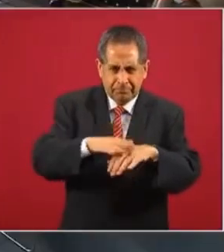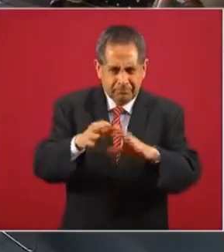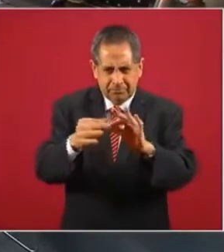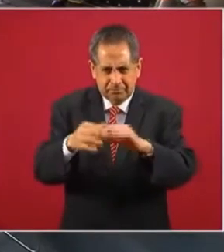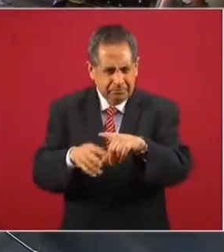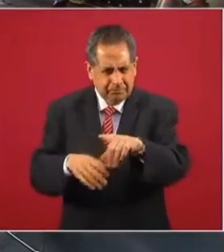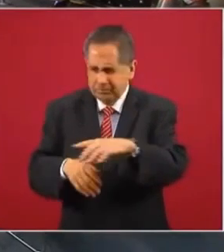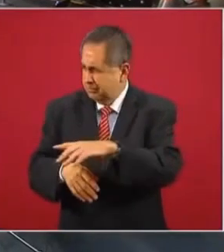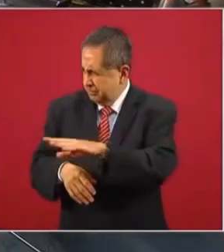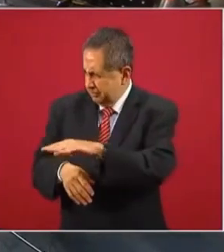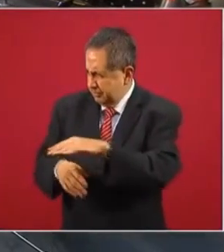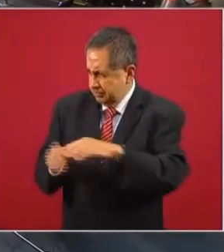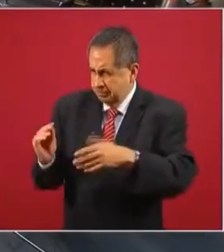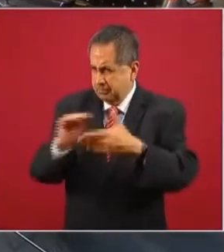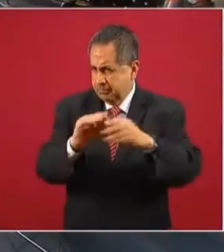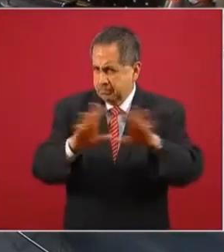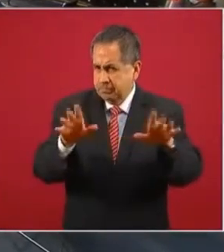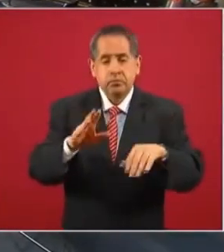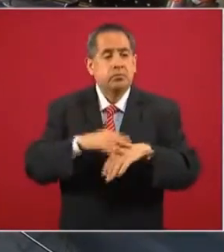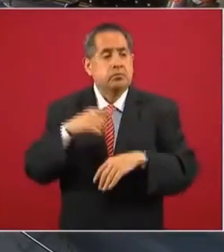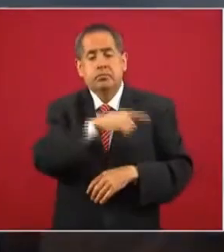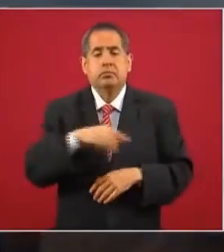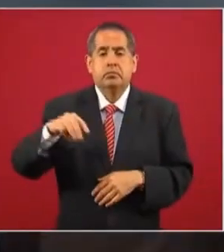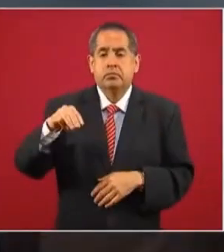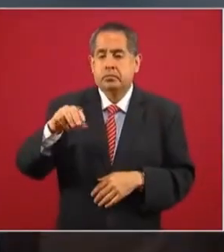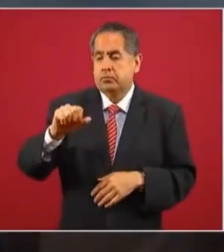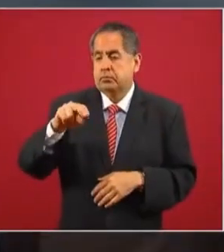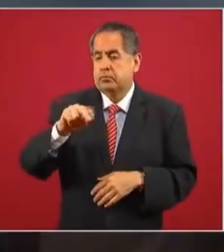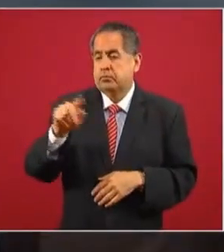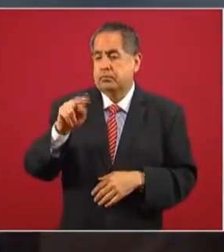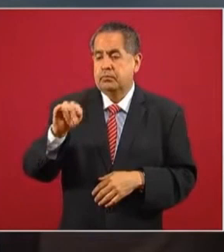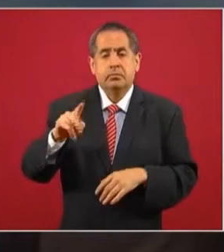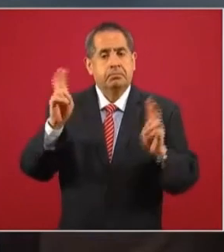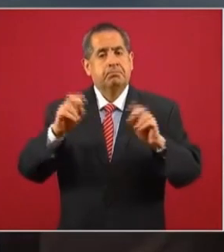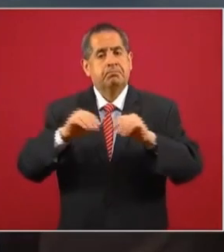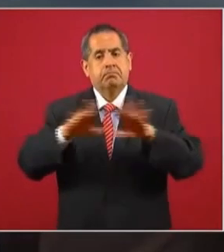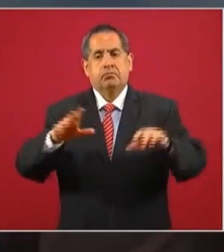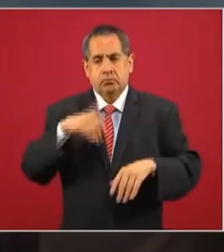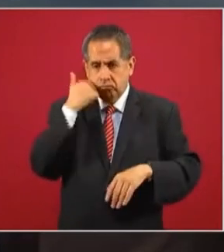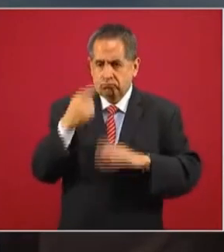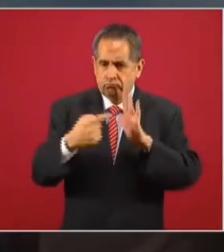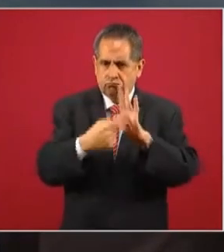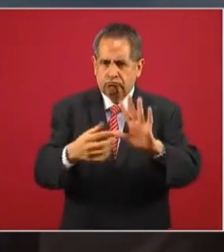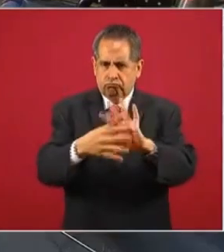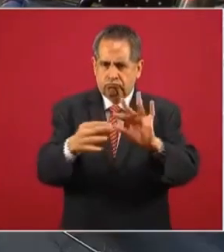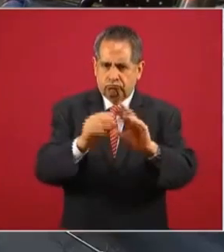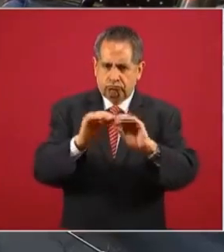porque en Manzanillo salió el tema Y quiero